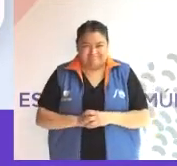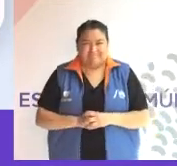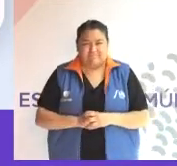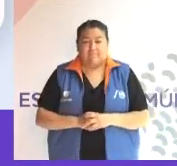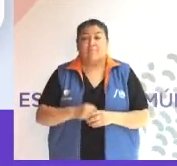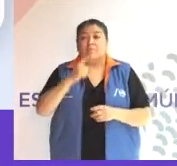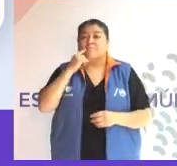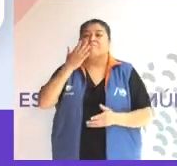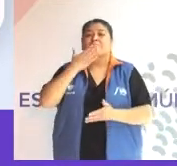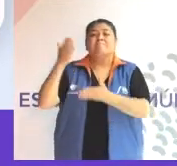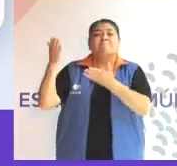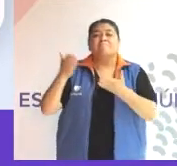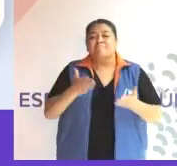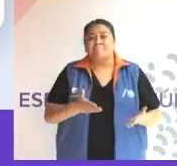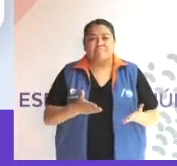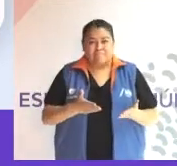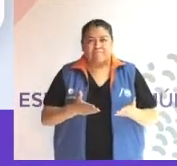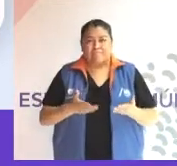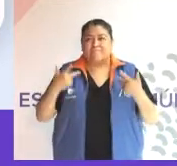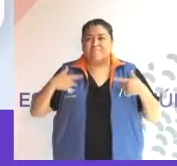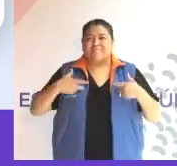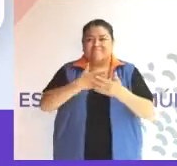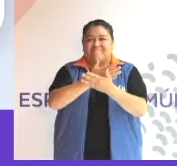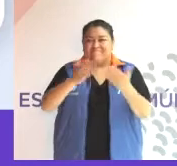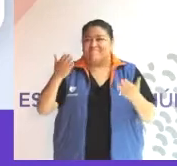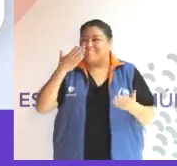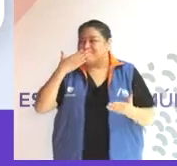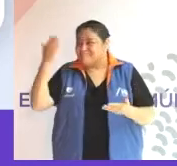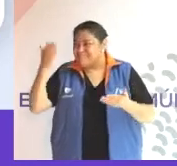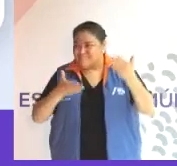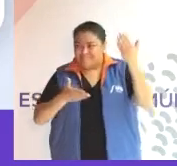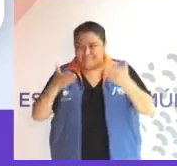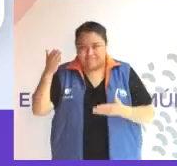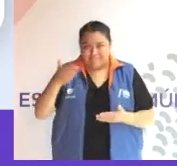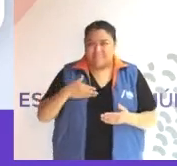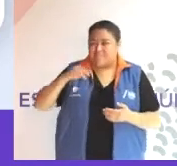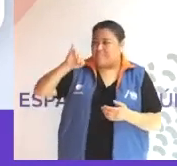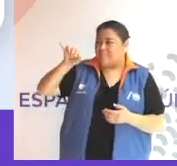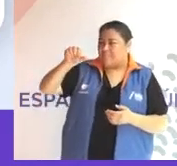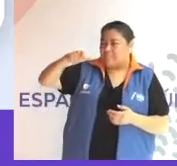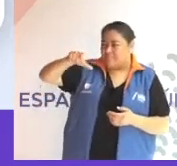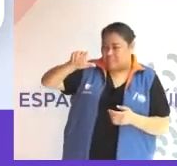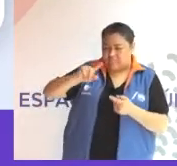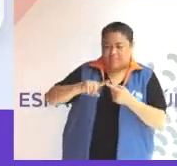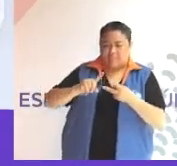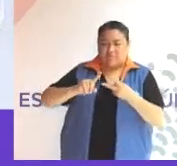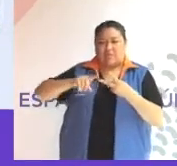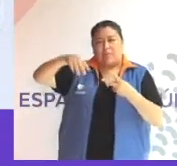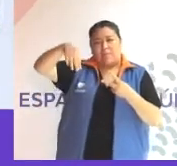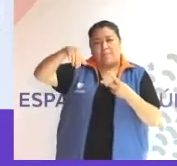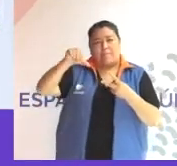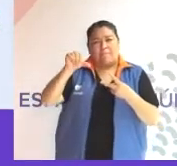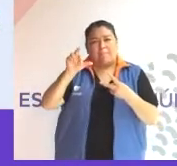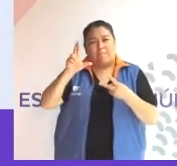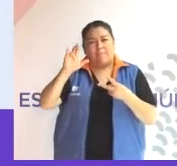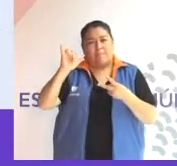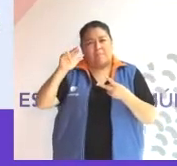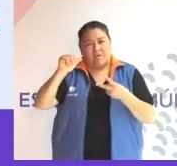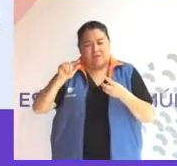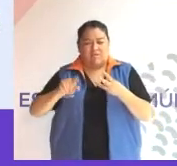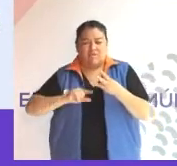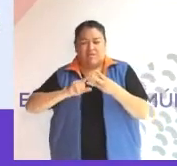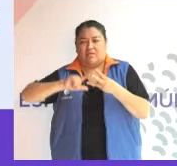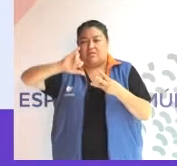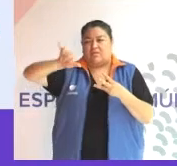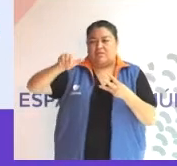pues bienvenidos todos y bienvenidos Jackie, Mariana, John. Muchísimas gracias por acompañarnos